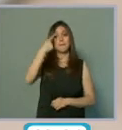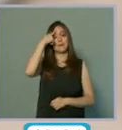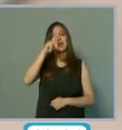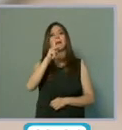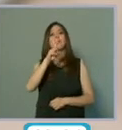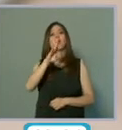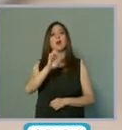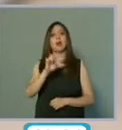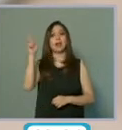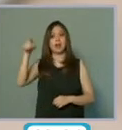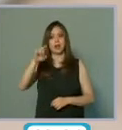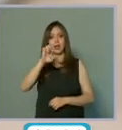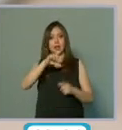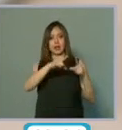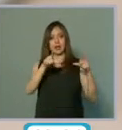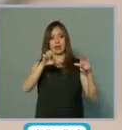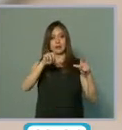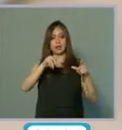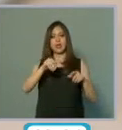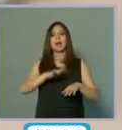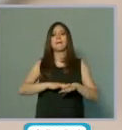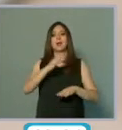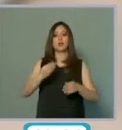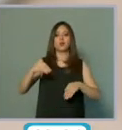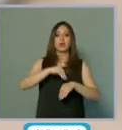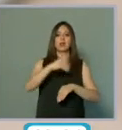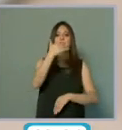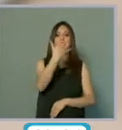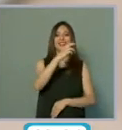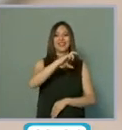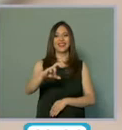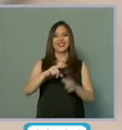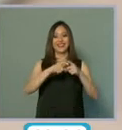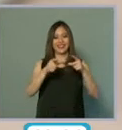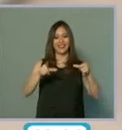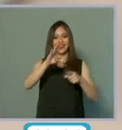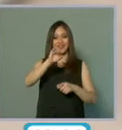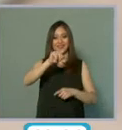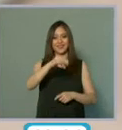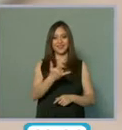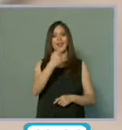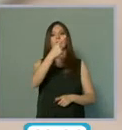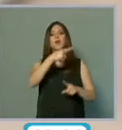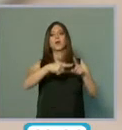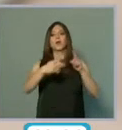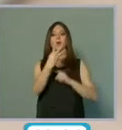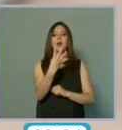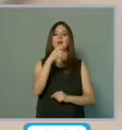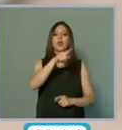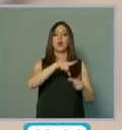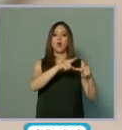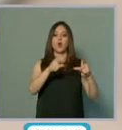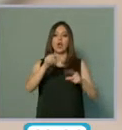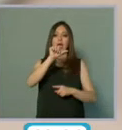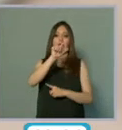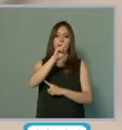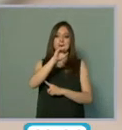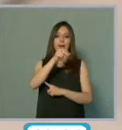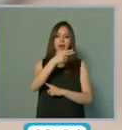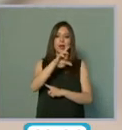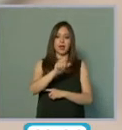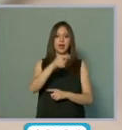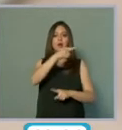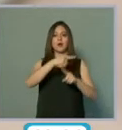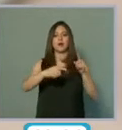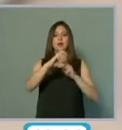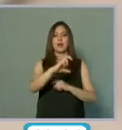de espinaca vamos a decir más ingredientes, Mónica. 5 tazas de espinacas tipo baby, 1/4 de taza de hojas de albahaca, 1/2